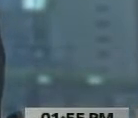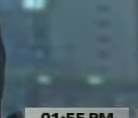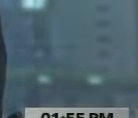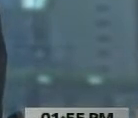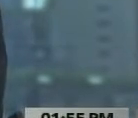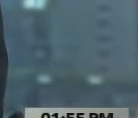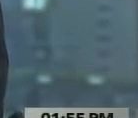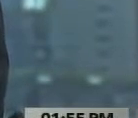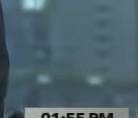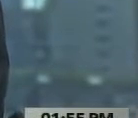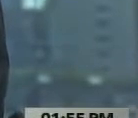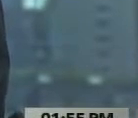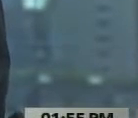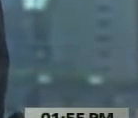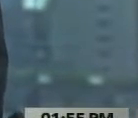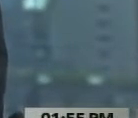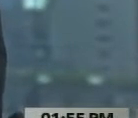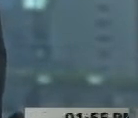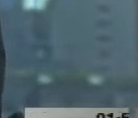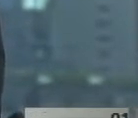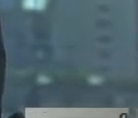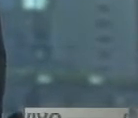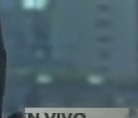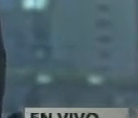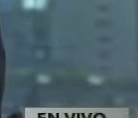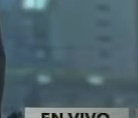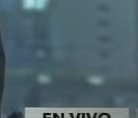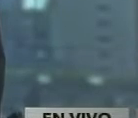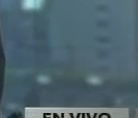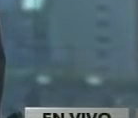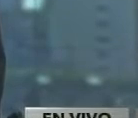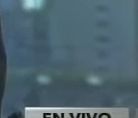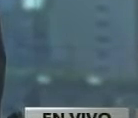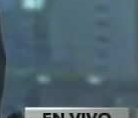quinta edición del Festival de Teatro 2016, a partir